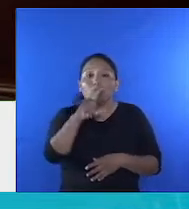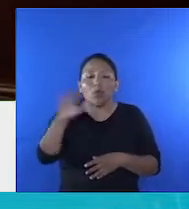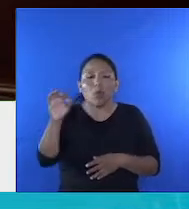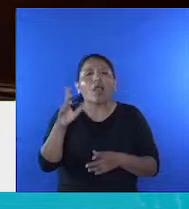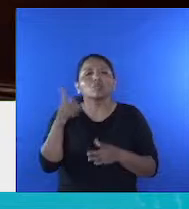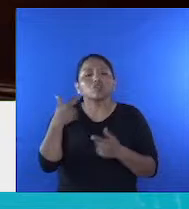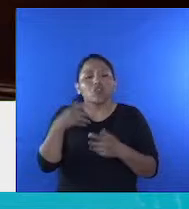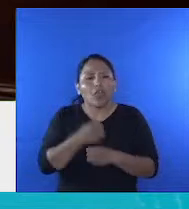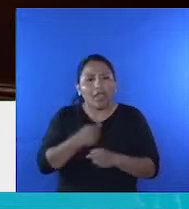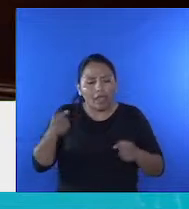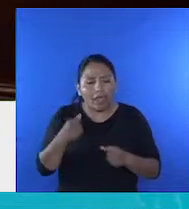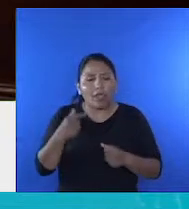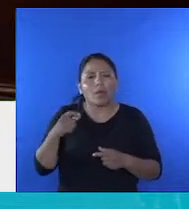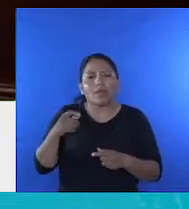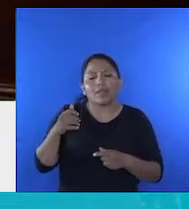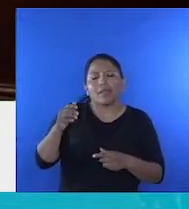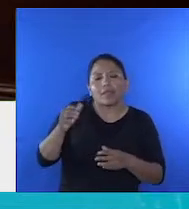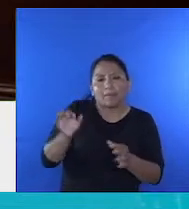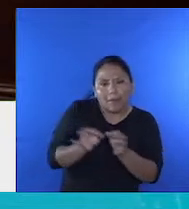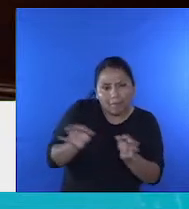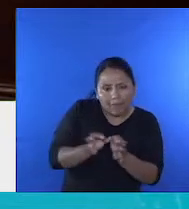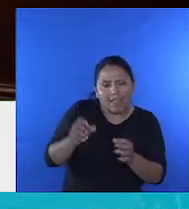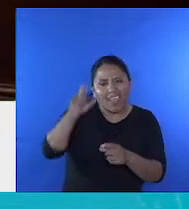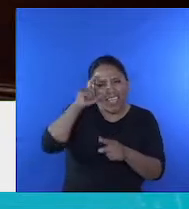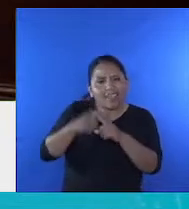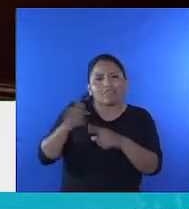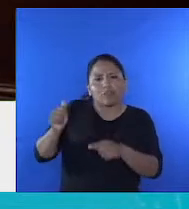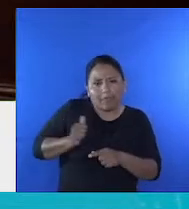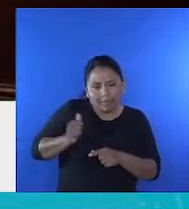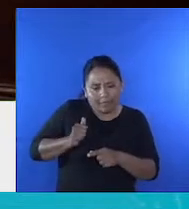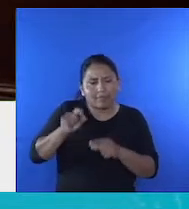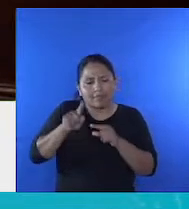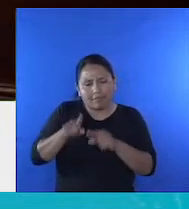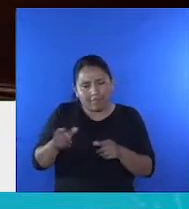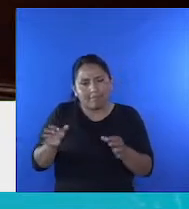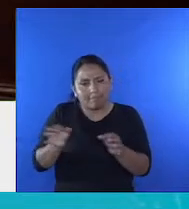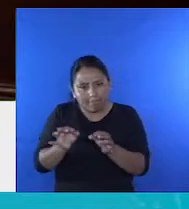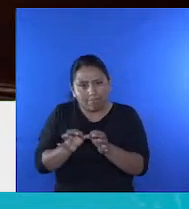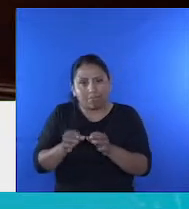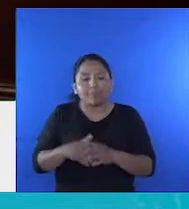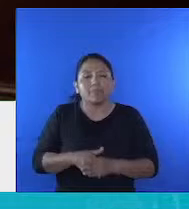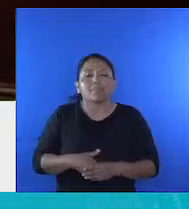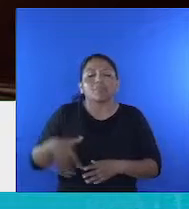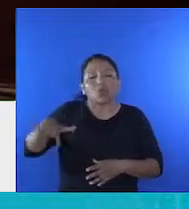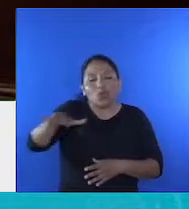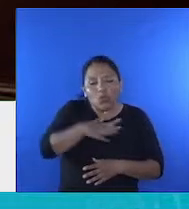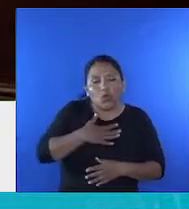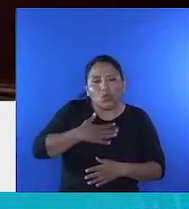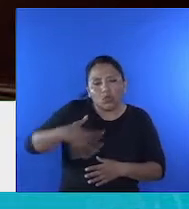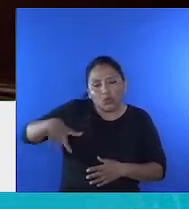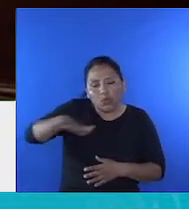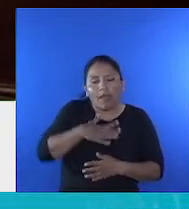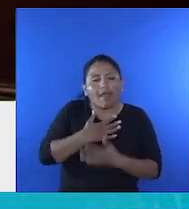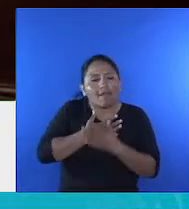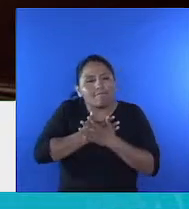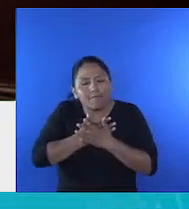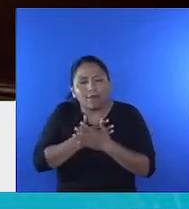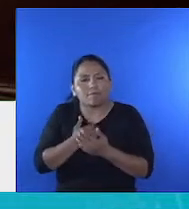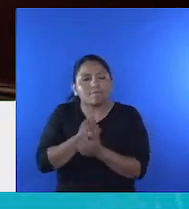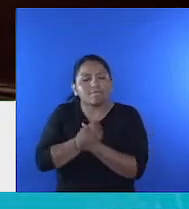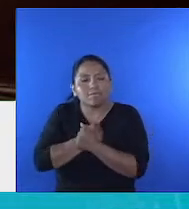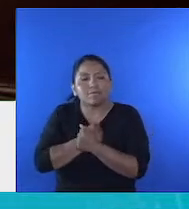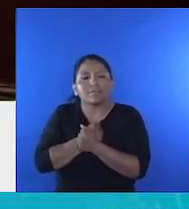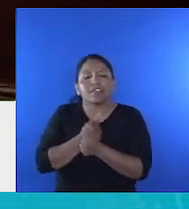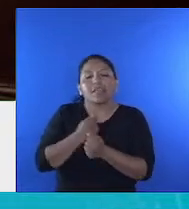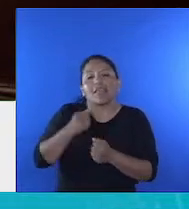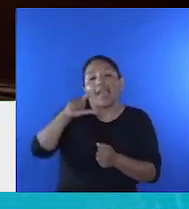de Malvinas, tenemos varios excombatientes de Malvinas, pero todo el pueblo de Chacabuco amamos y queremos mucho a